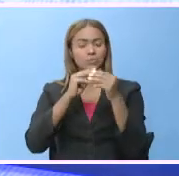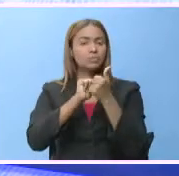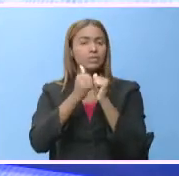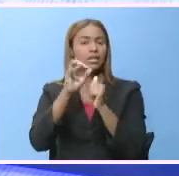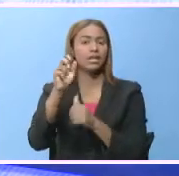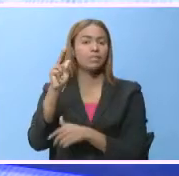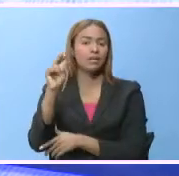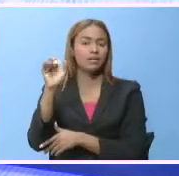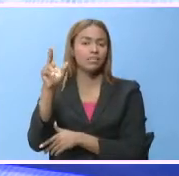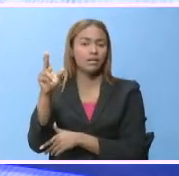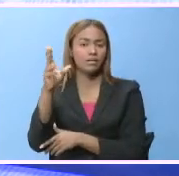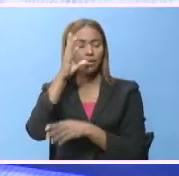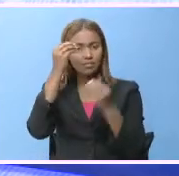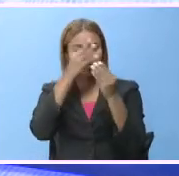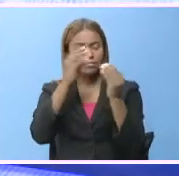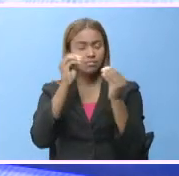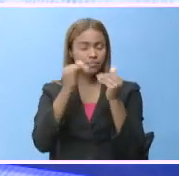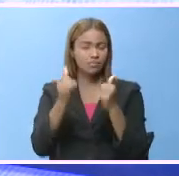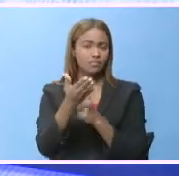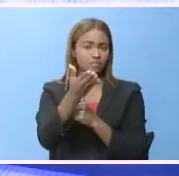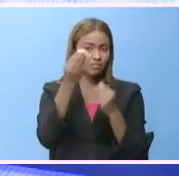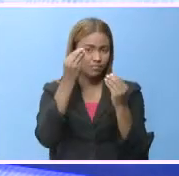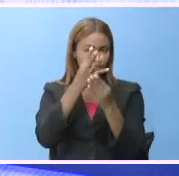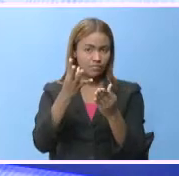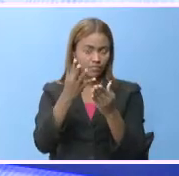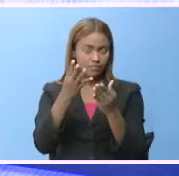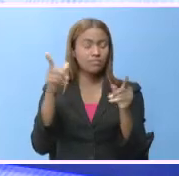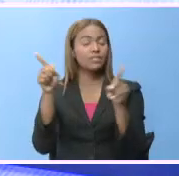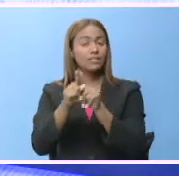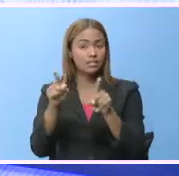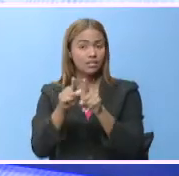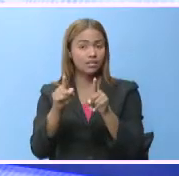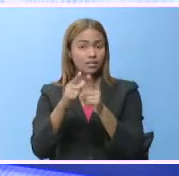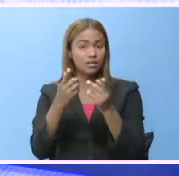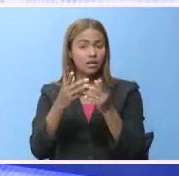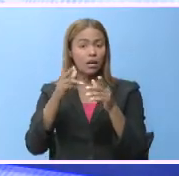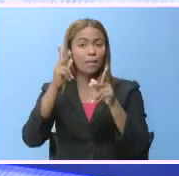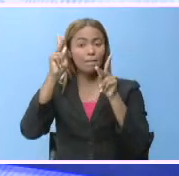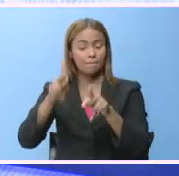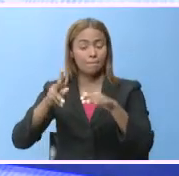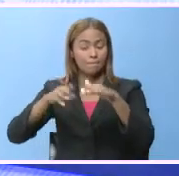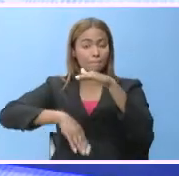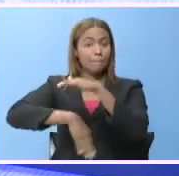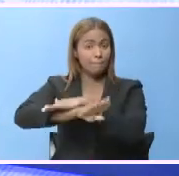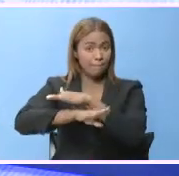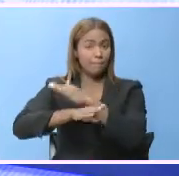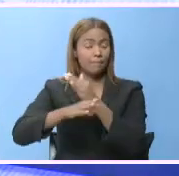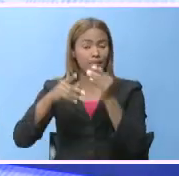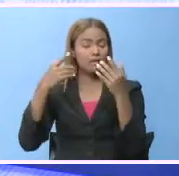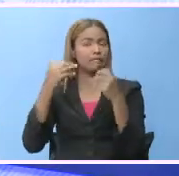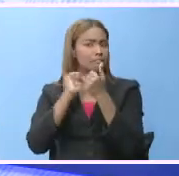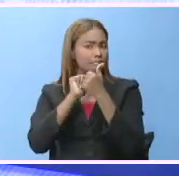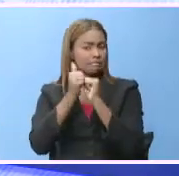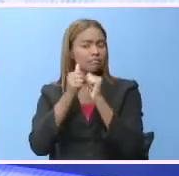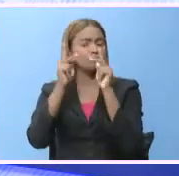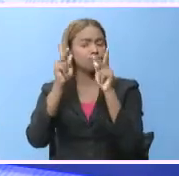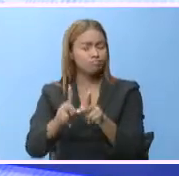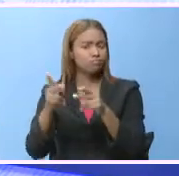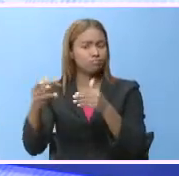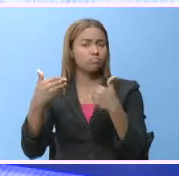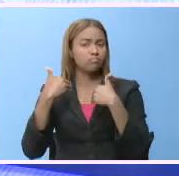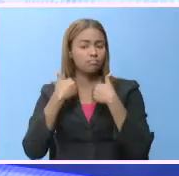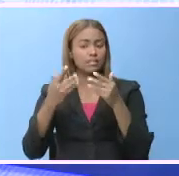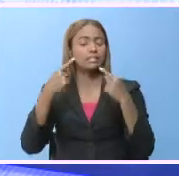Carmen Aybar nos pone en contexto con esta información muy triste también. Un futbolista, un astro del deporte, ¿no? Un futbolista de